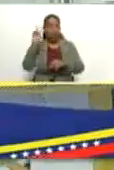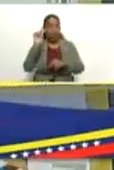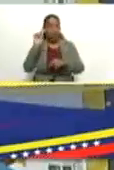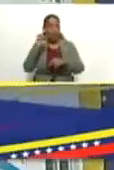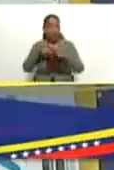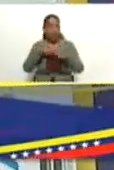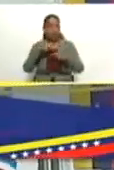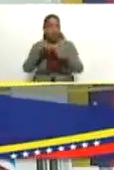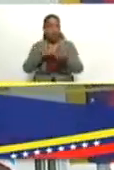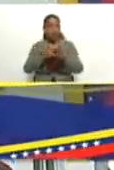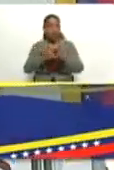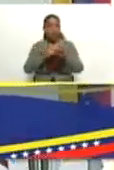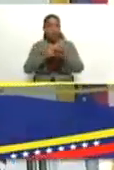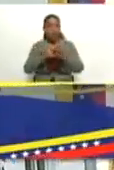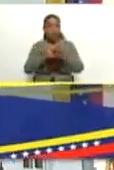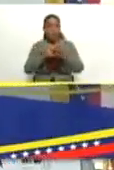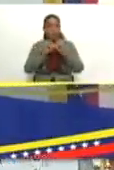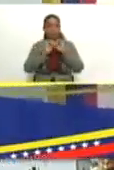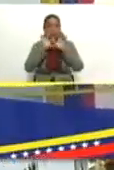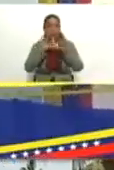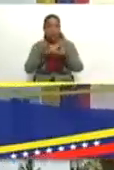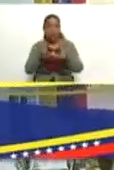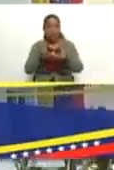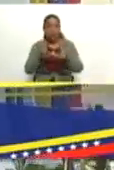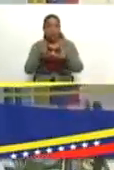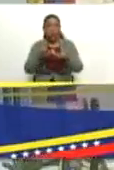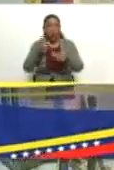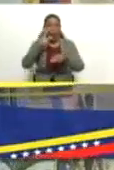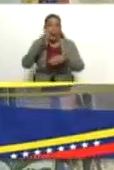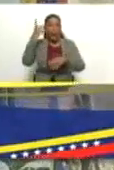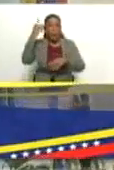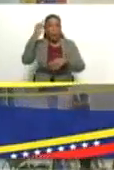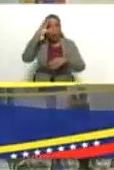es una revolución bendita, bendecida por Dios